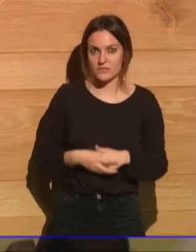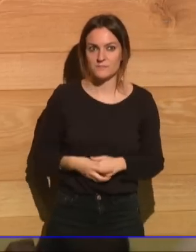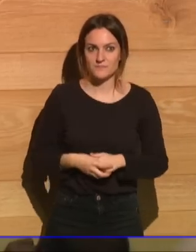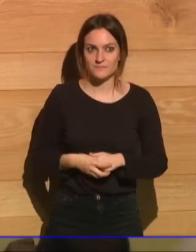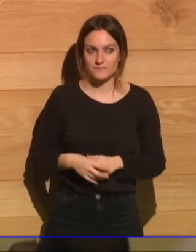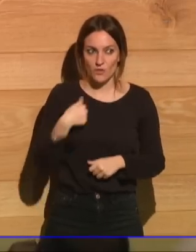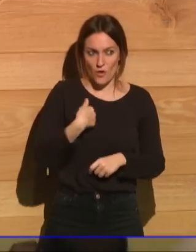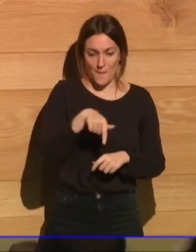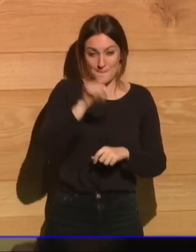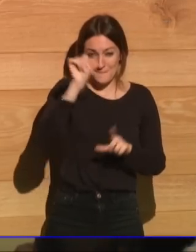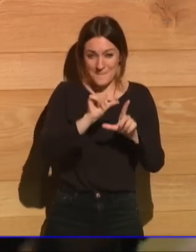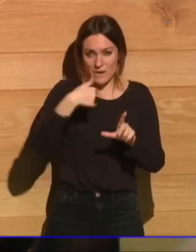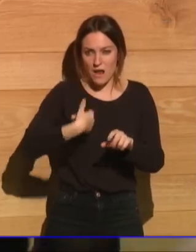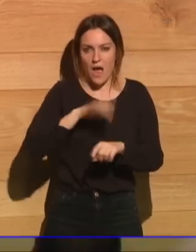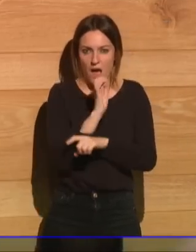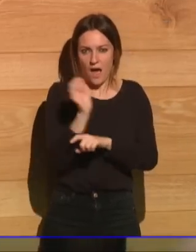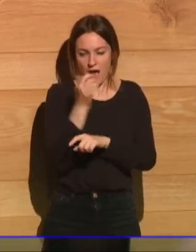película.